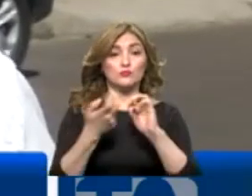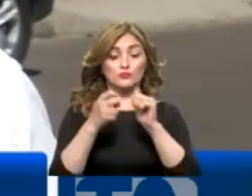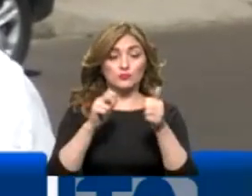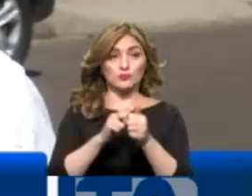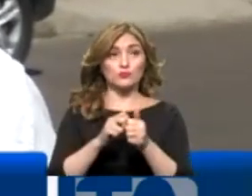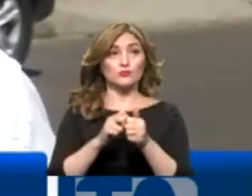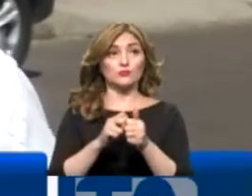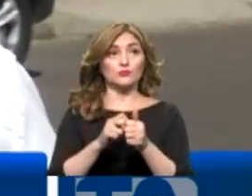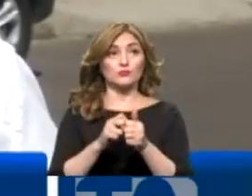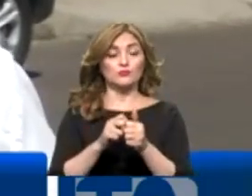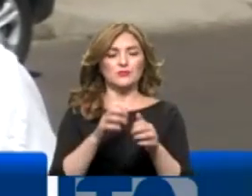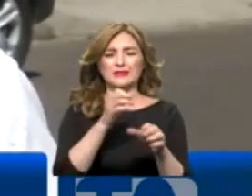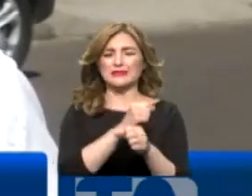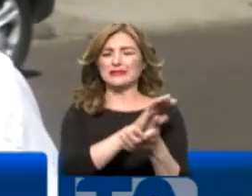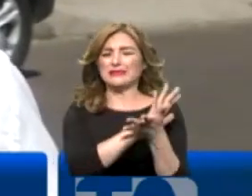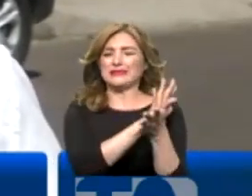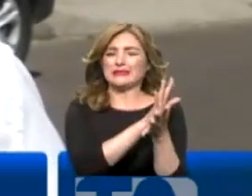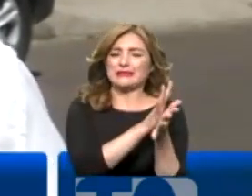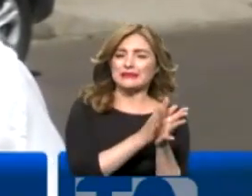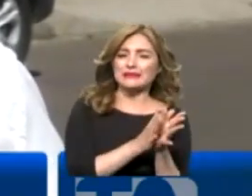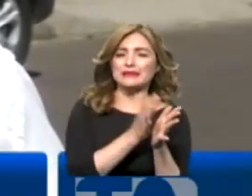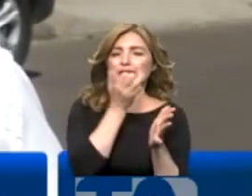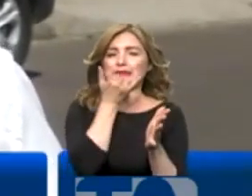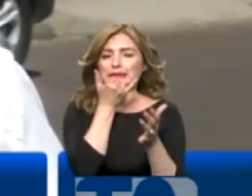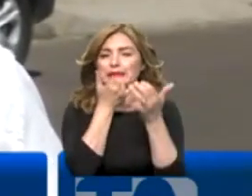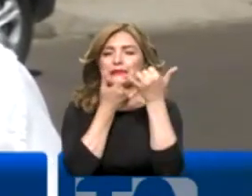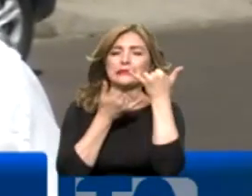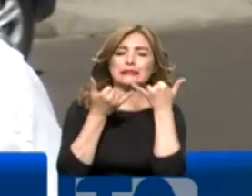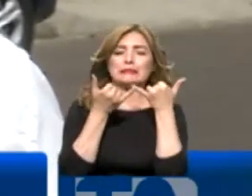lo que no se hizo y sobre posibles